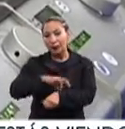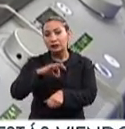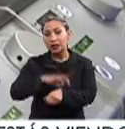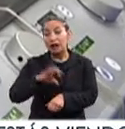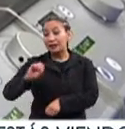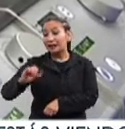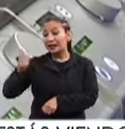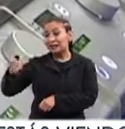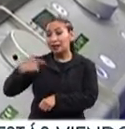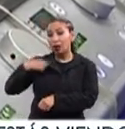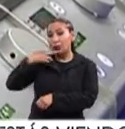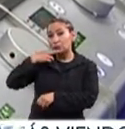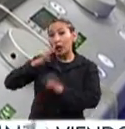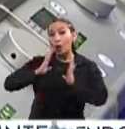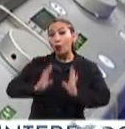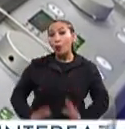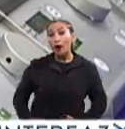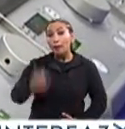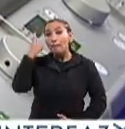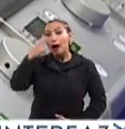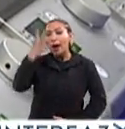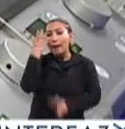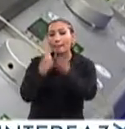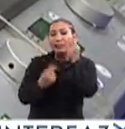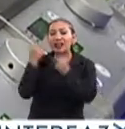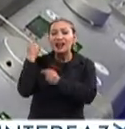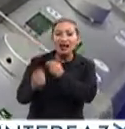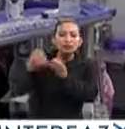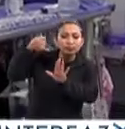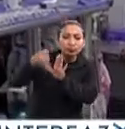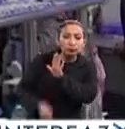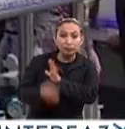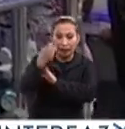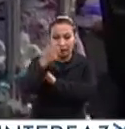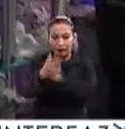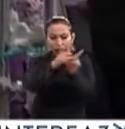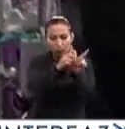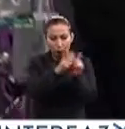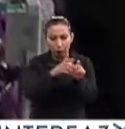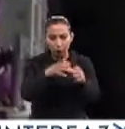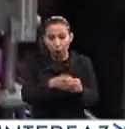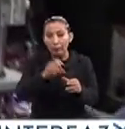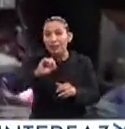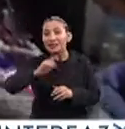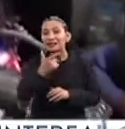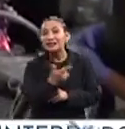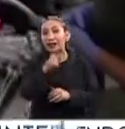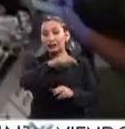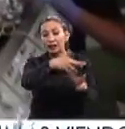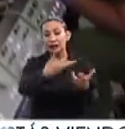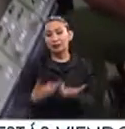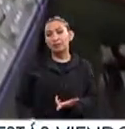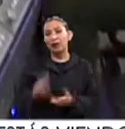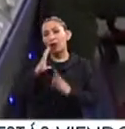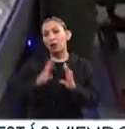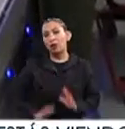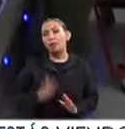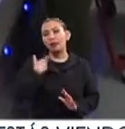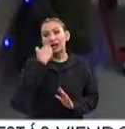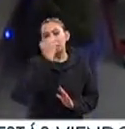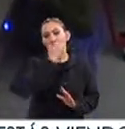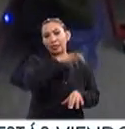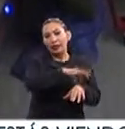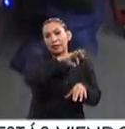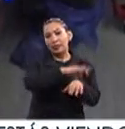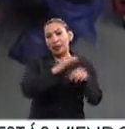solo 36 manejan cuerpos con fines académicos. De este pequeño grupo, 27 reciben cadáveres de la Facultad de